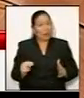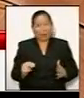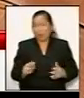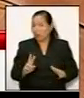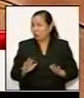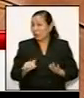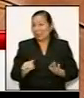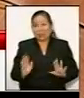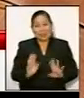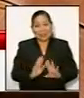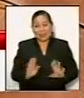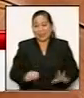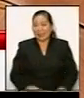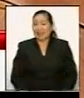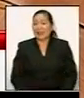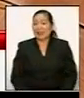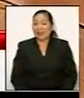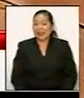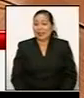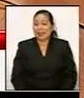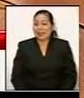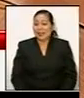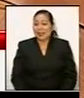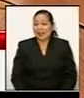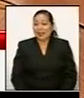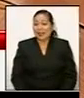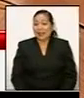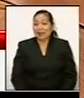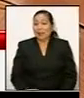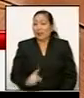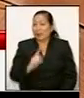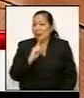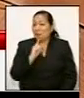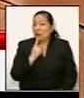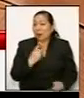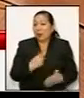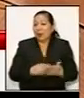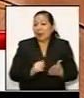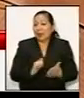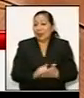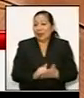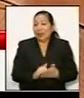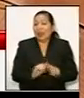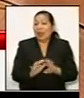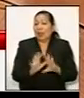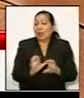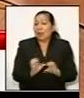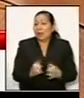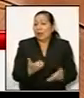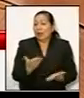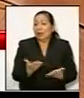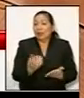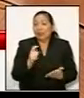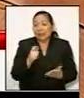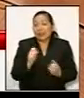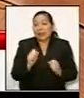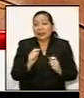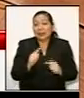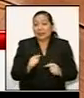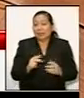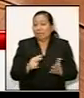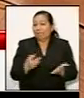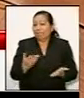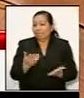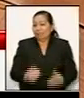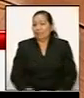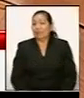2016 y no están porque seguramente hemos evaluado que no son que estén lo que no significa